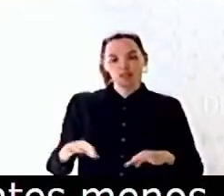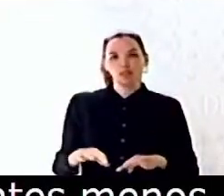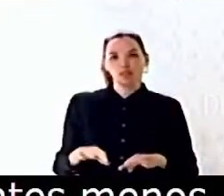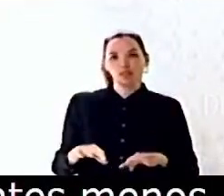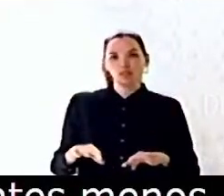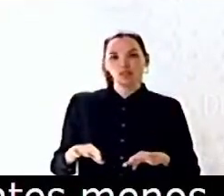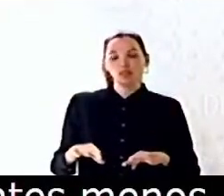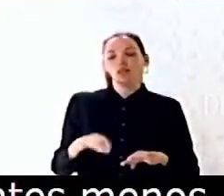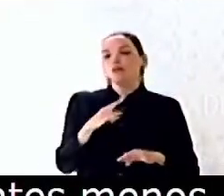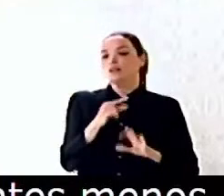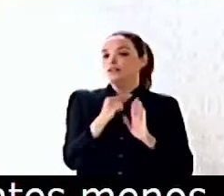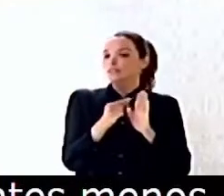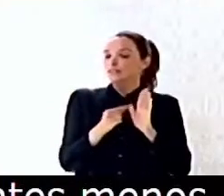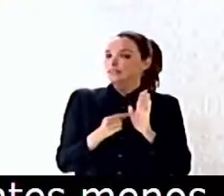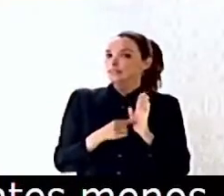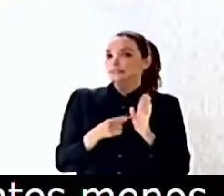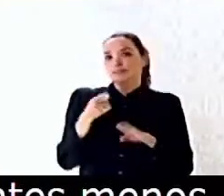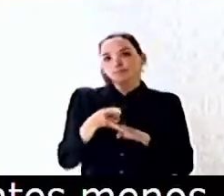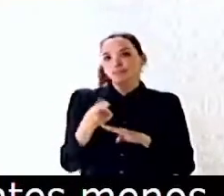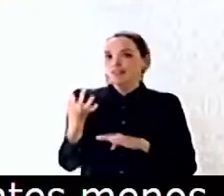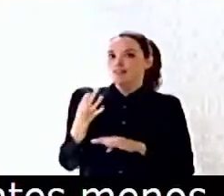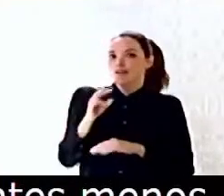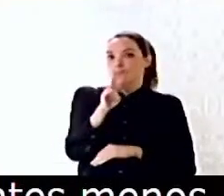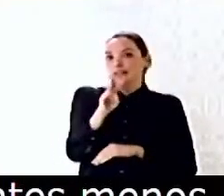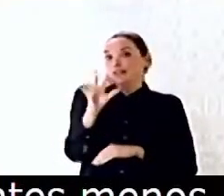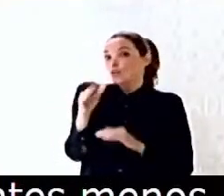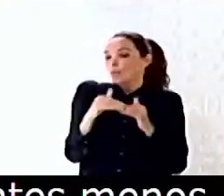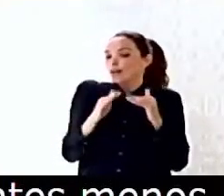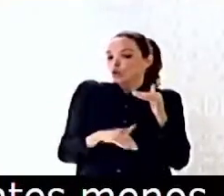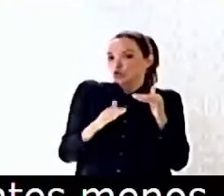estrictas. Tienen que estar por debajo de 25 a los 14 días.